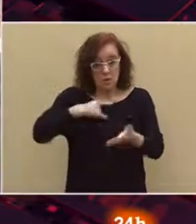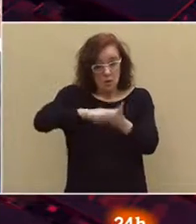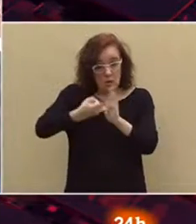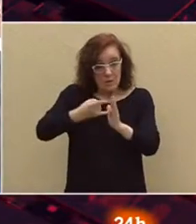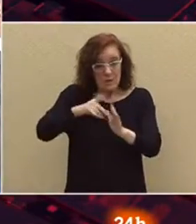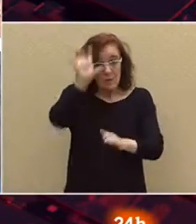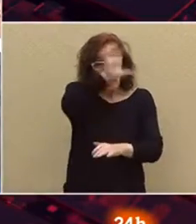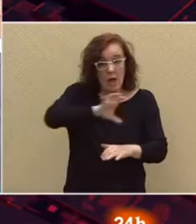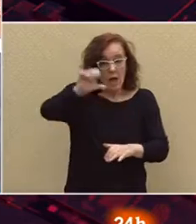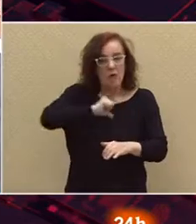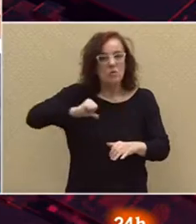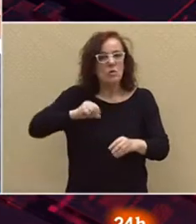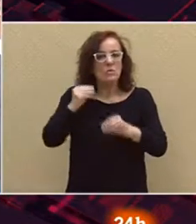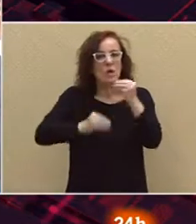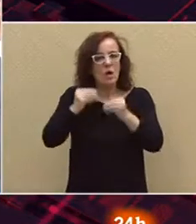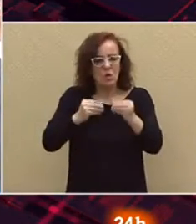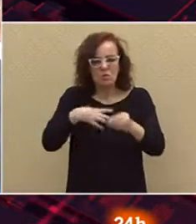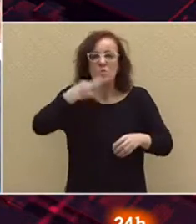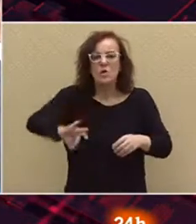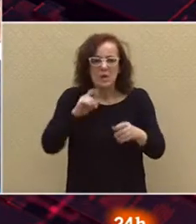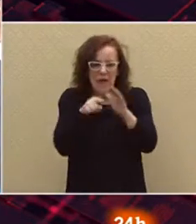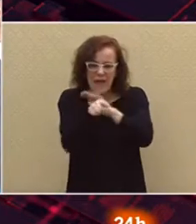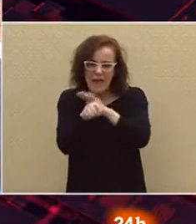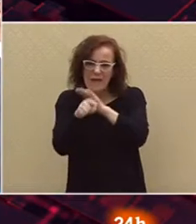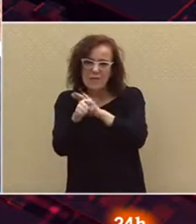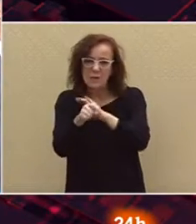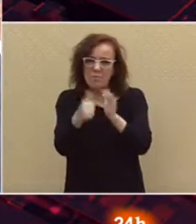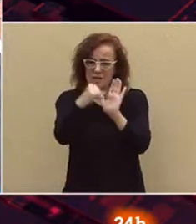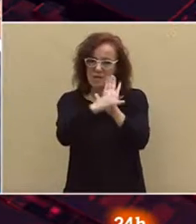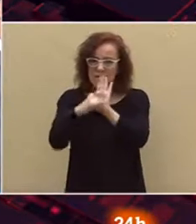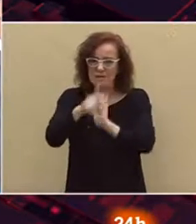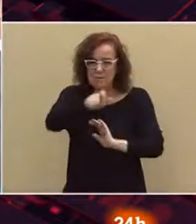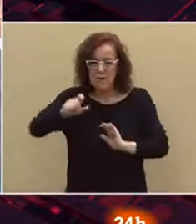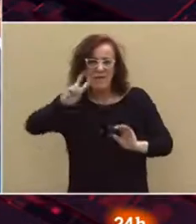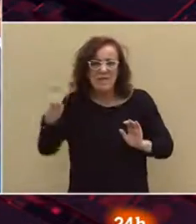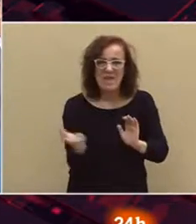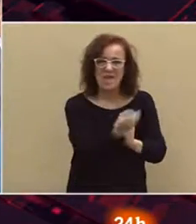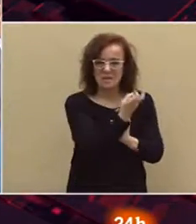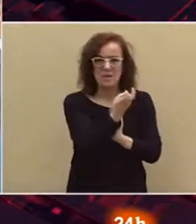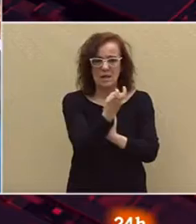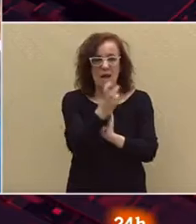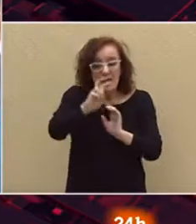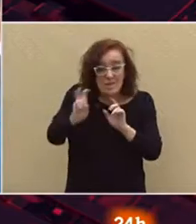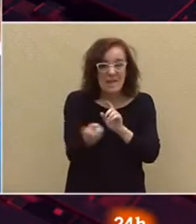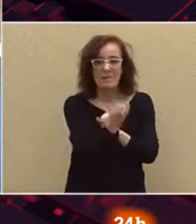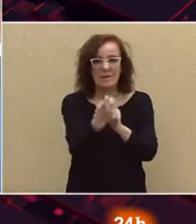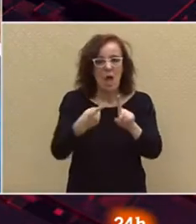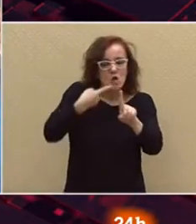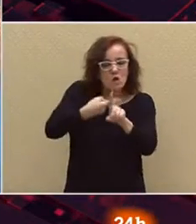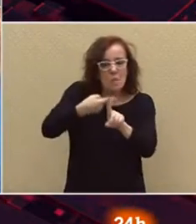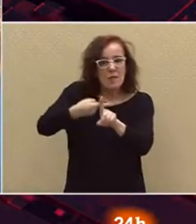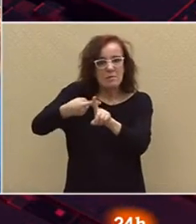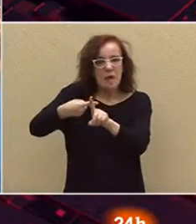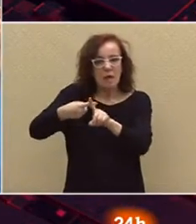hecho posible, junto con una gestión más próxima a los ciudadanos, una diversidad que suma y que nos enriquece como